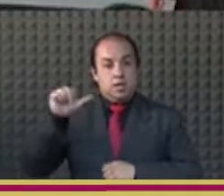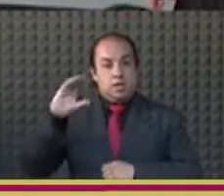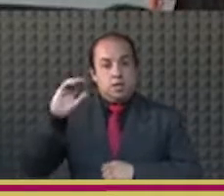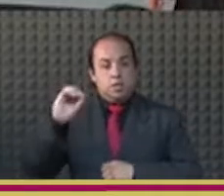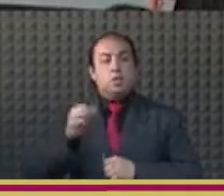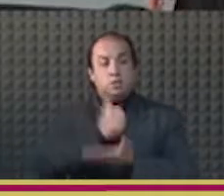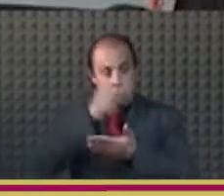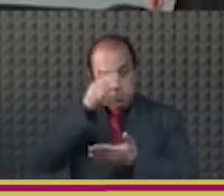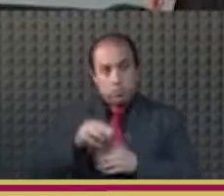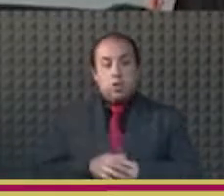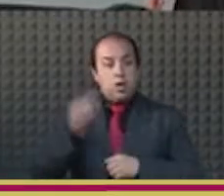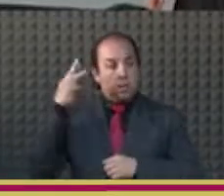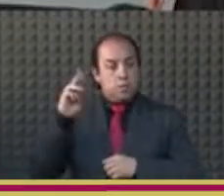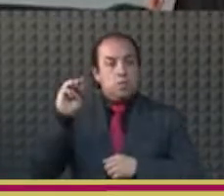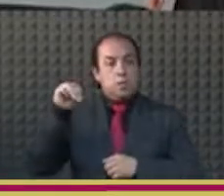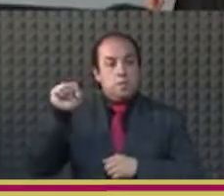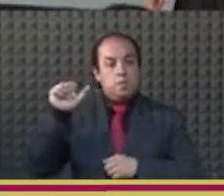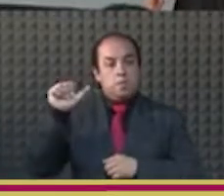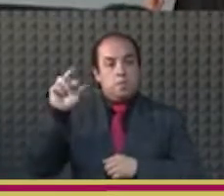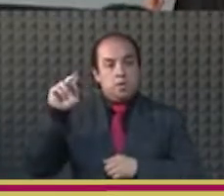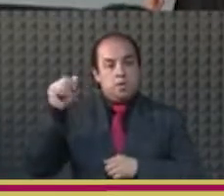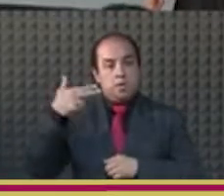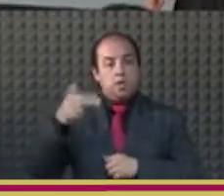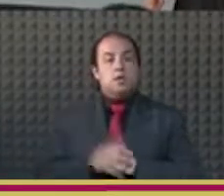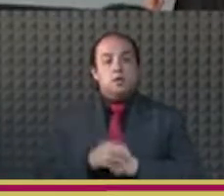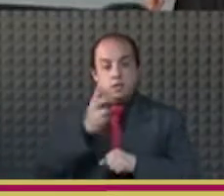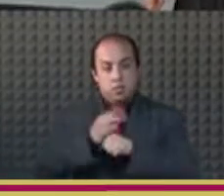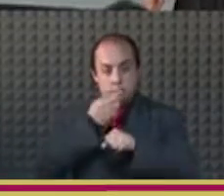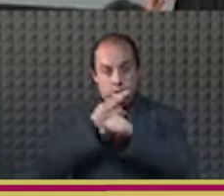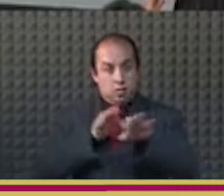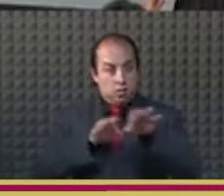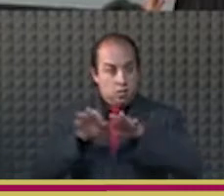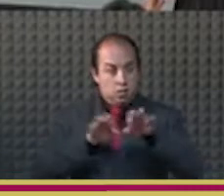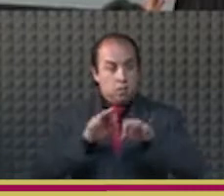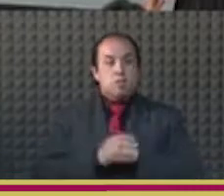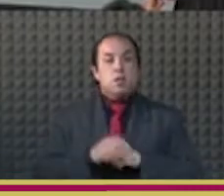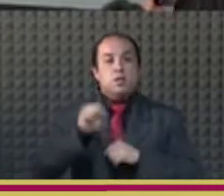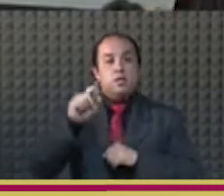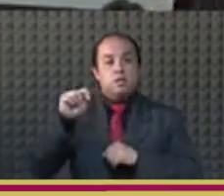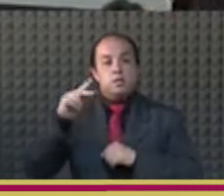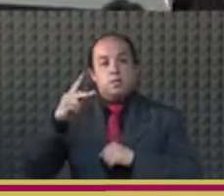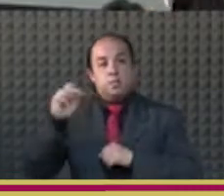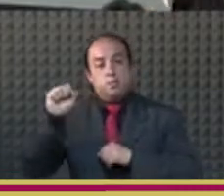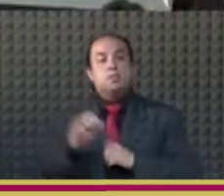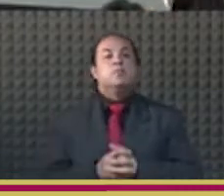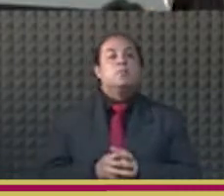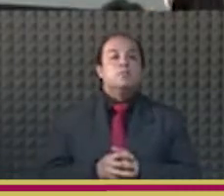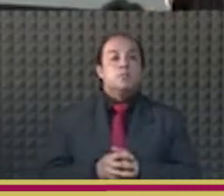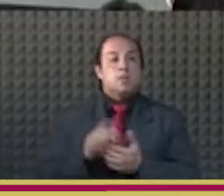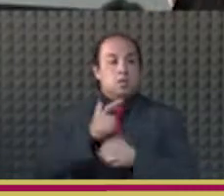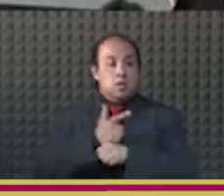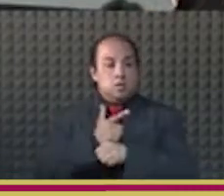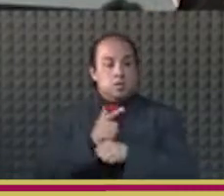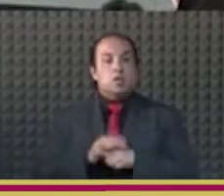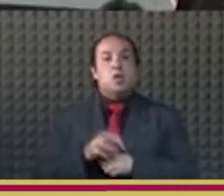México, al maestro Marat Bolaños López, subsecretario de Empleo y Productividad Laboral de la STPS, licenciado Rodrigo